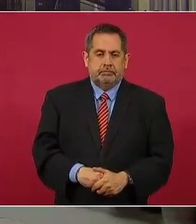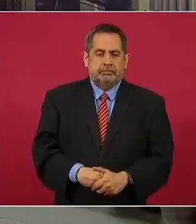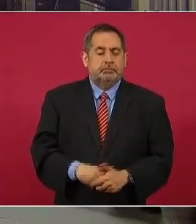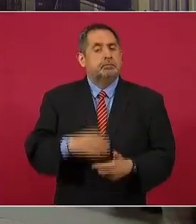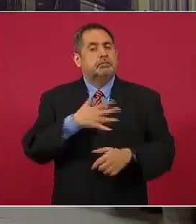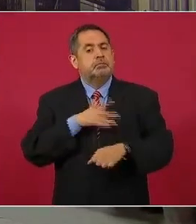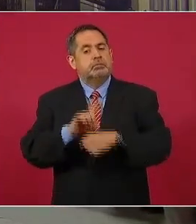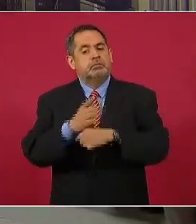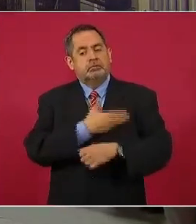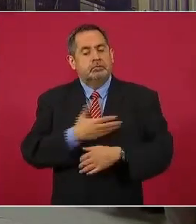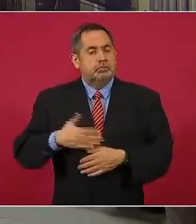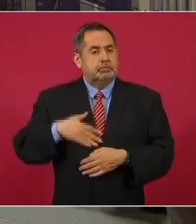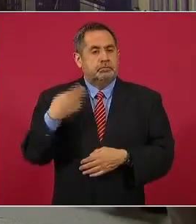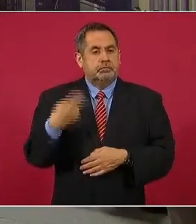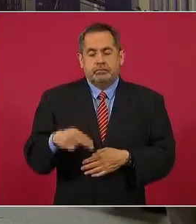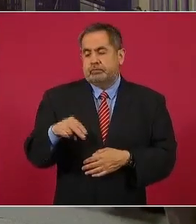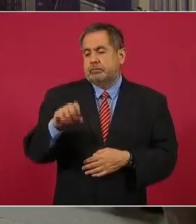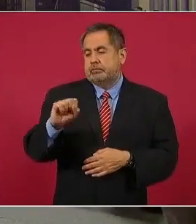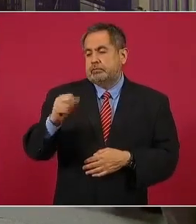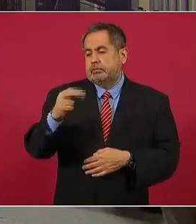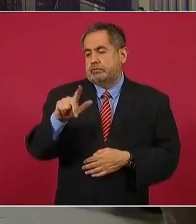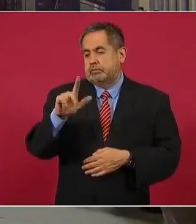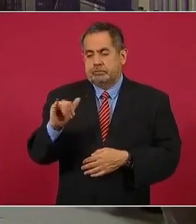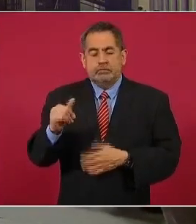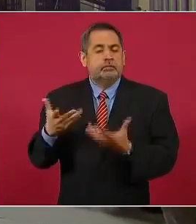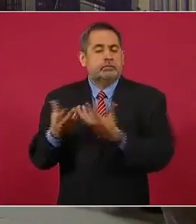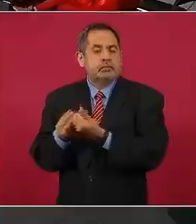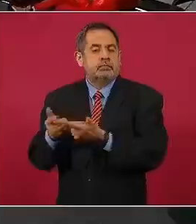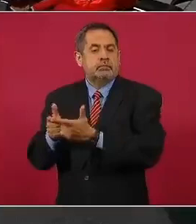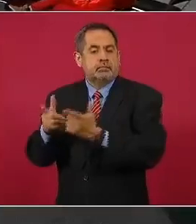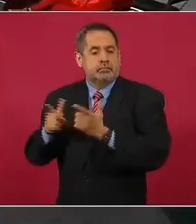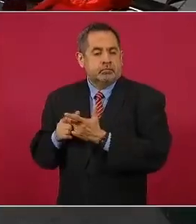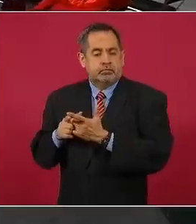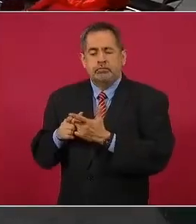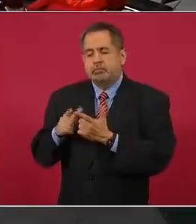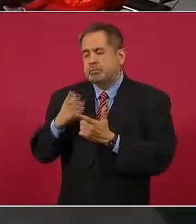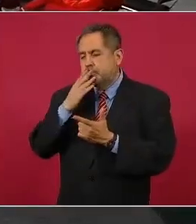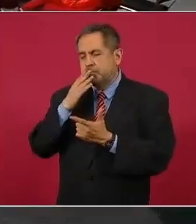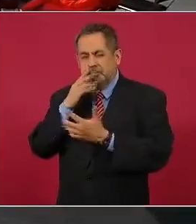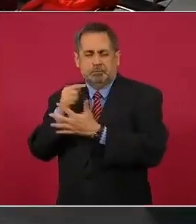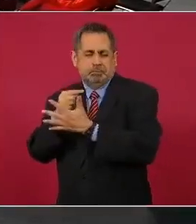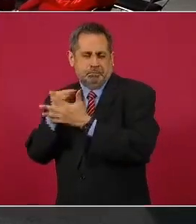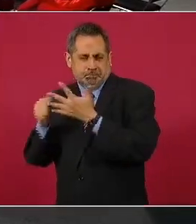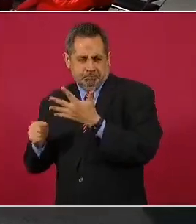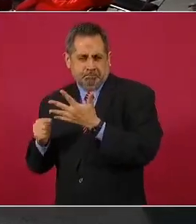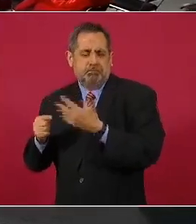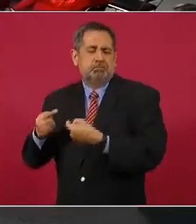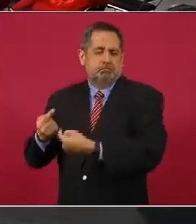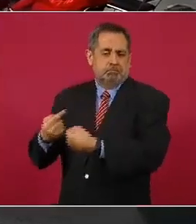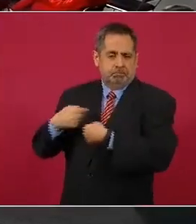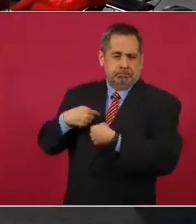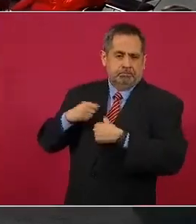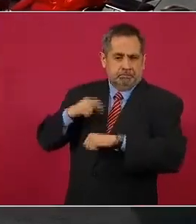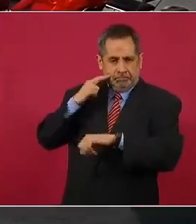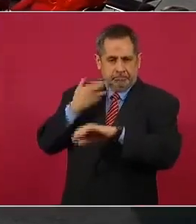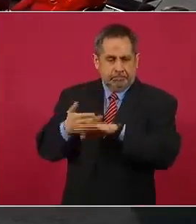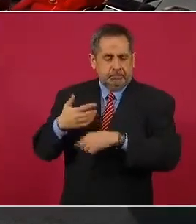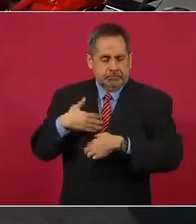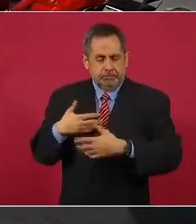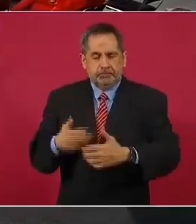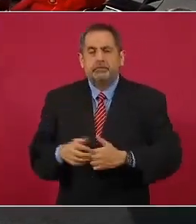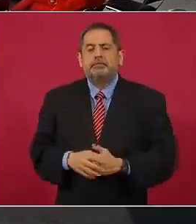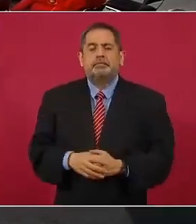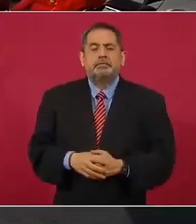Buenos días, presidente. Shaila Rosagel, corresponsal de Grupo Gili, El Imparcial de Sonora, La Crónica de Mexicali, Frontera de Tijuana y